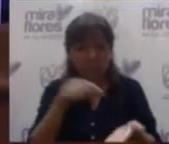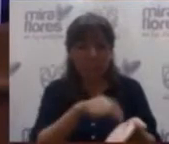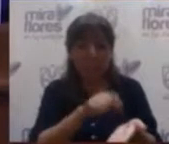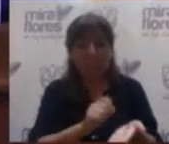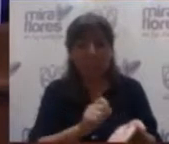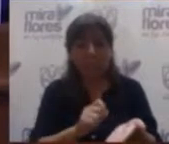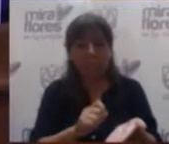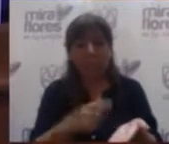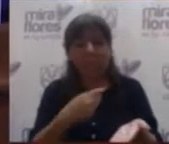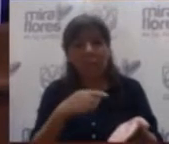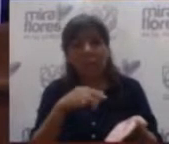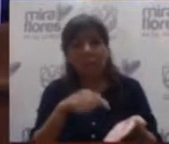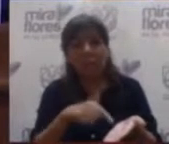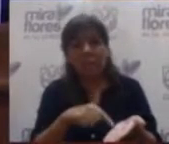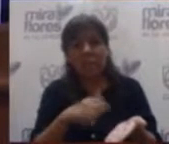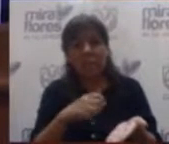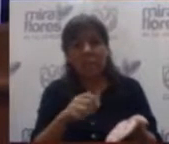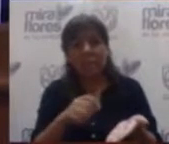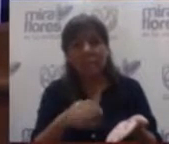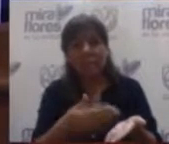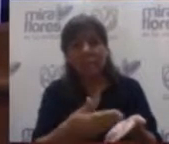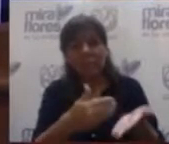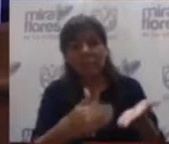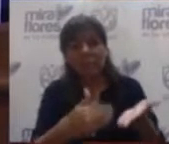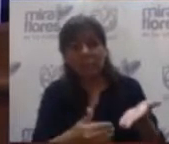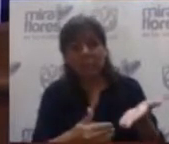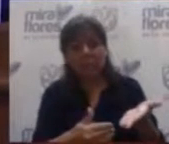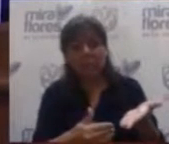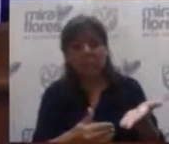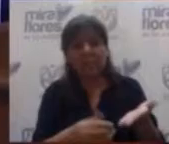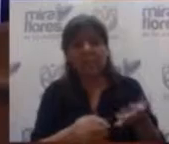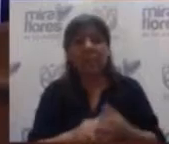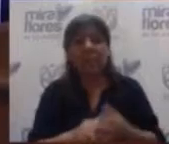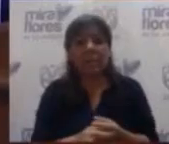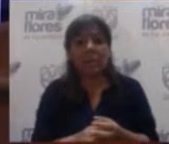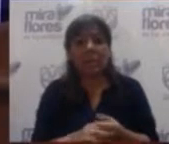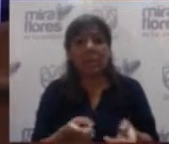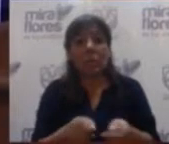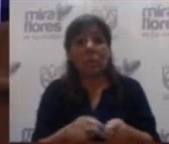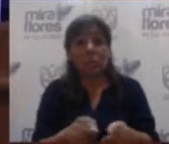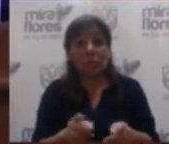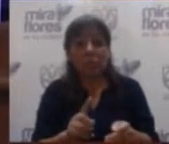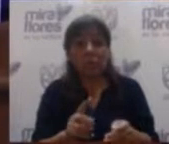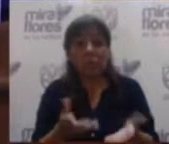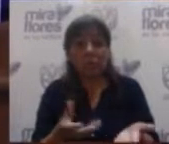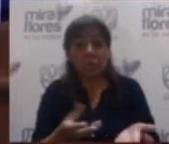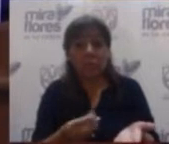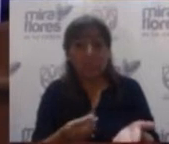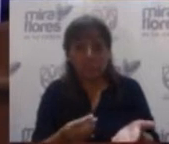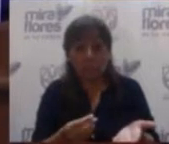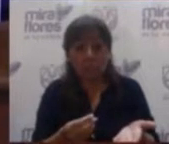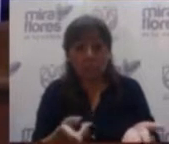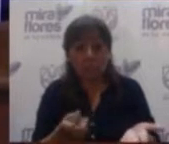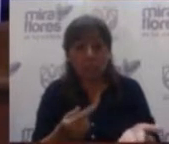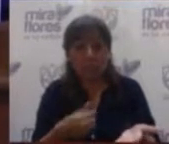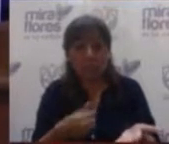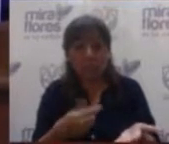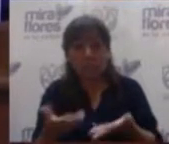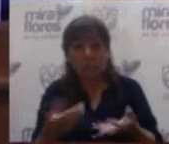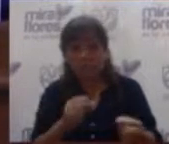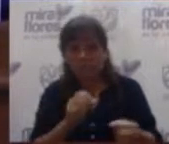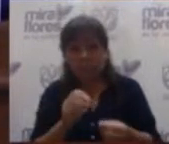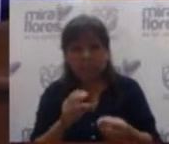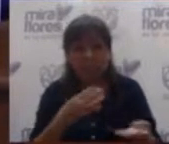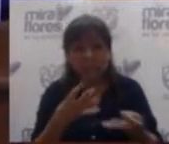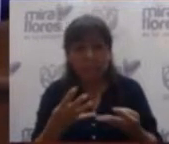nos ponen a mí, al regidor Albertis, al final SIC. Y yo creo que cuando no, que quiere decir que lo que uno, expresamente lo que uno ha dicho, y cuando